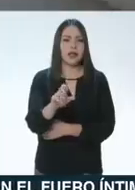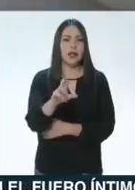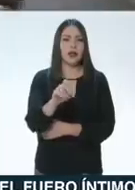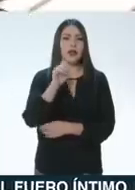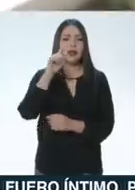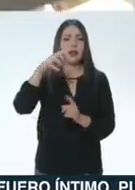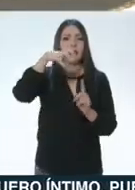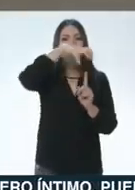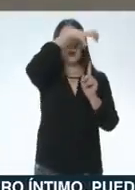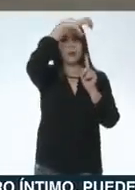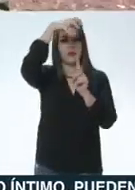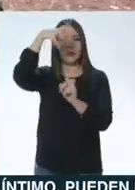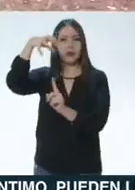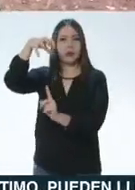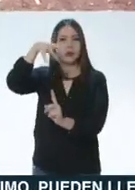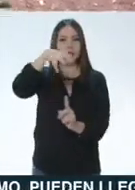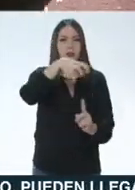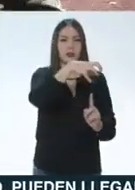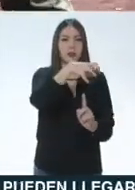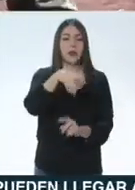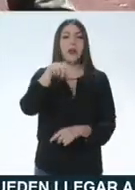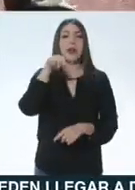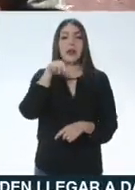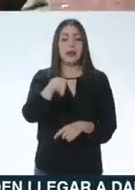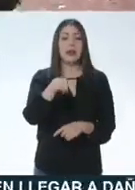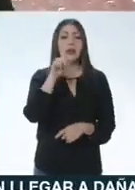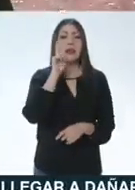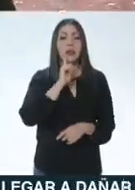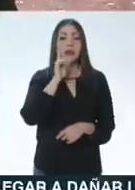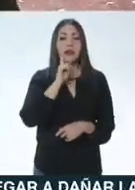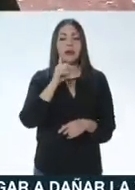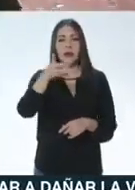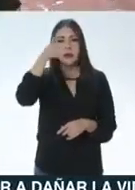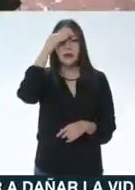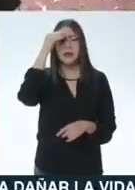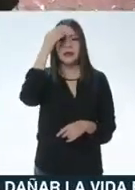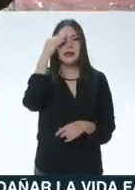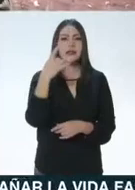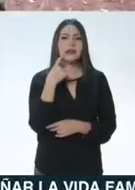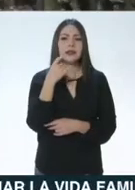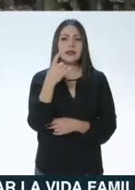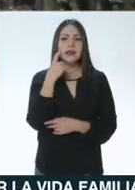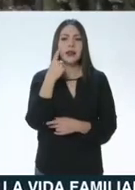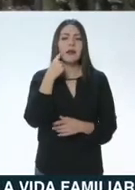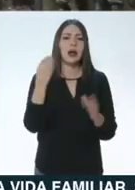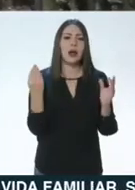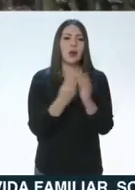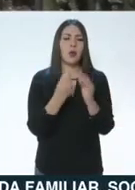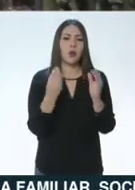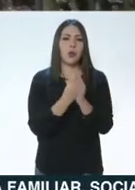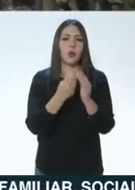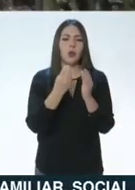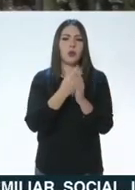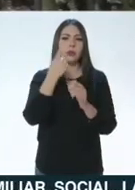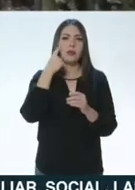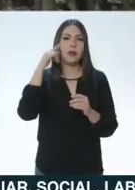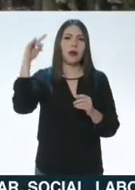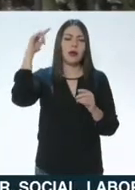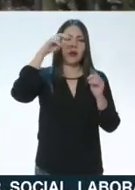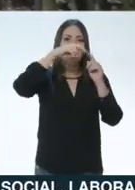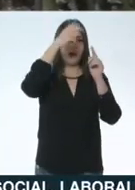Con pasión y esfuerzo, se prepara en el curso básico de paracaidismo. Me llama mucho la atención